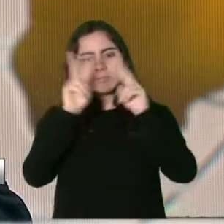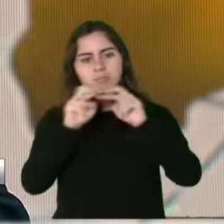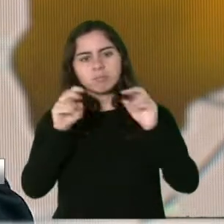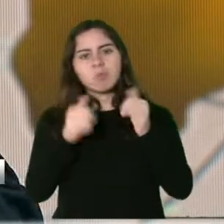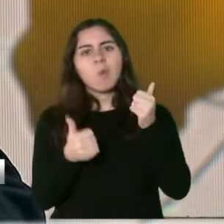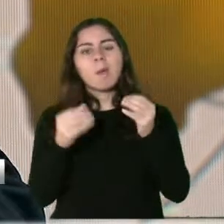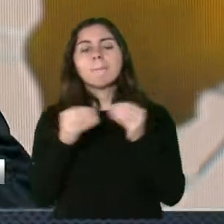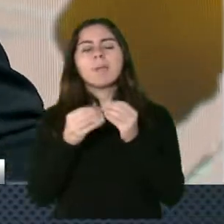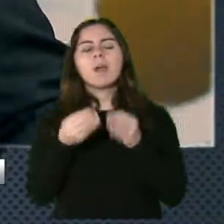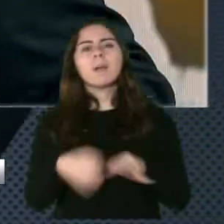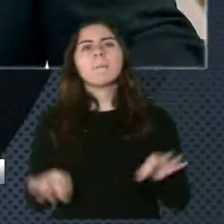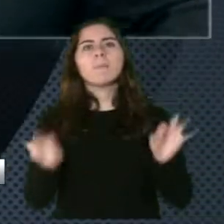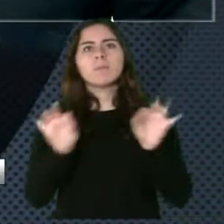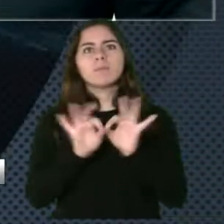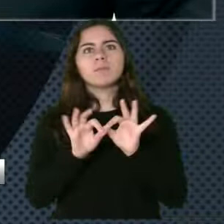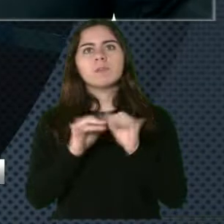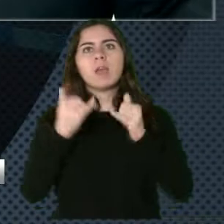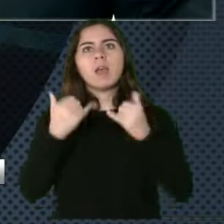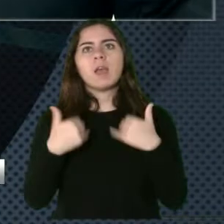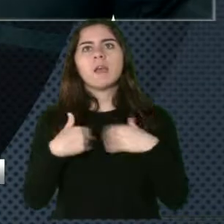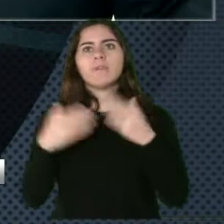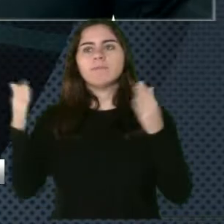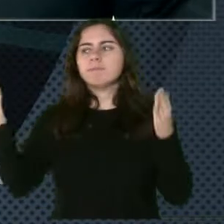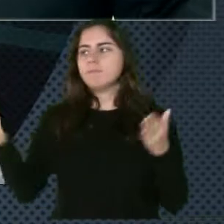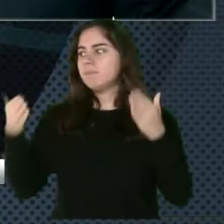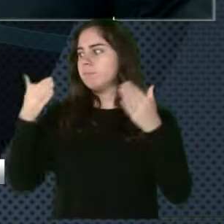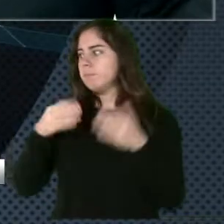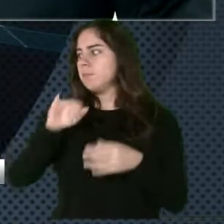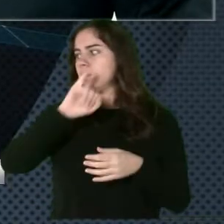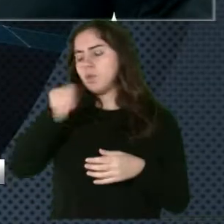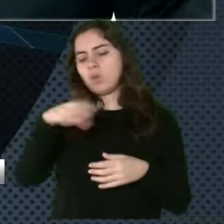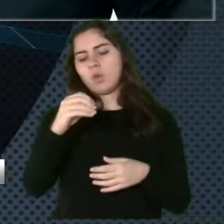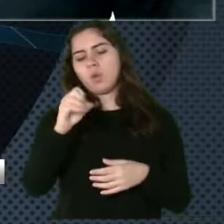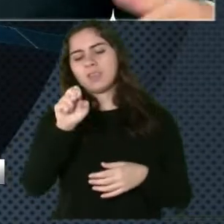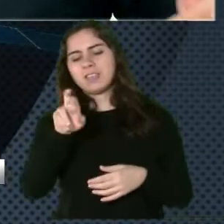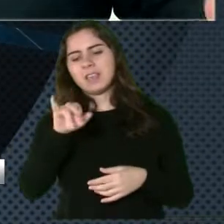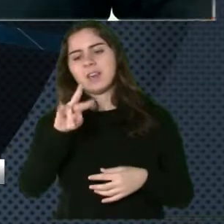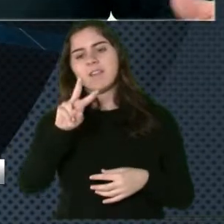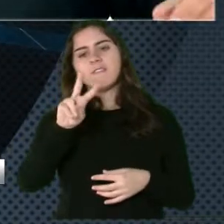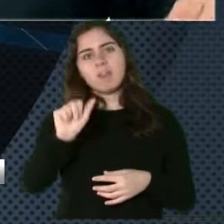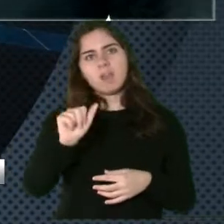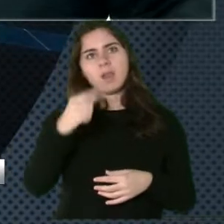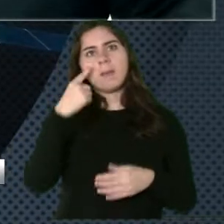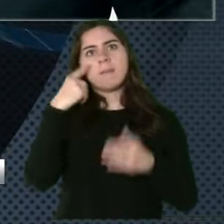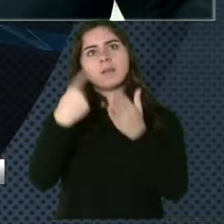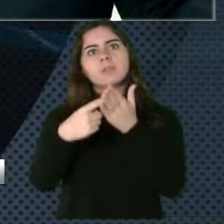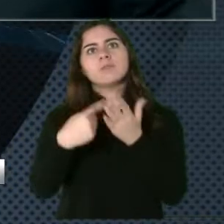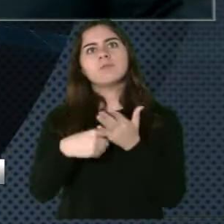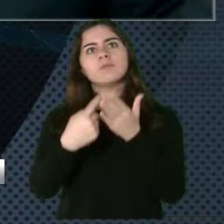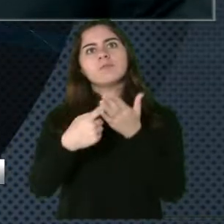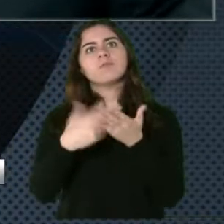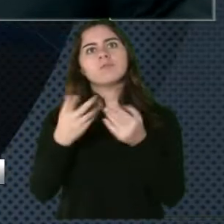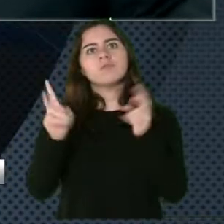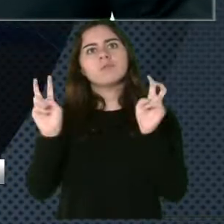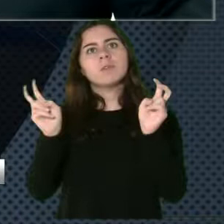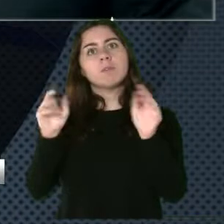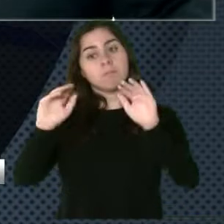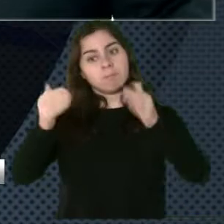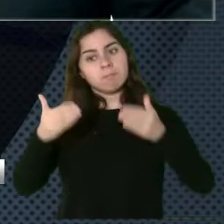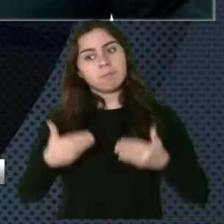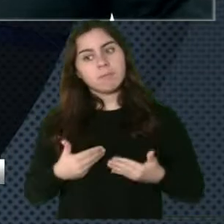recibir de vuelta acá en el estudio al profesor José Rivera, experto en política internacional, para discutir varios de estos eventos noticiosos. Bienvenido,